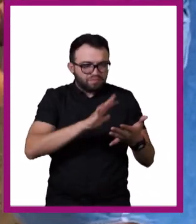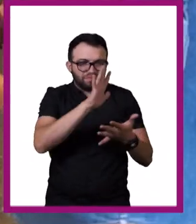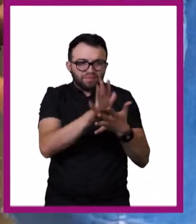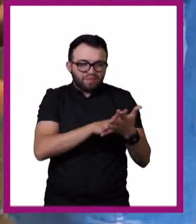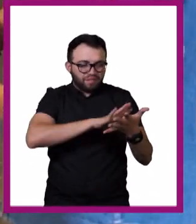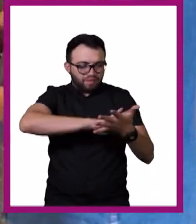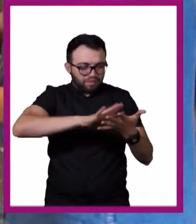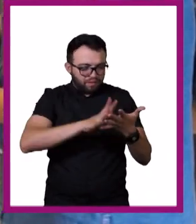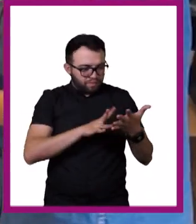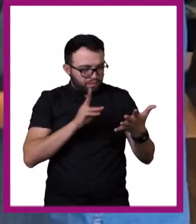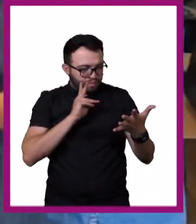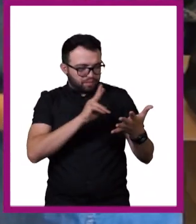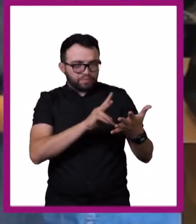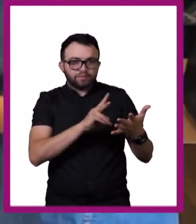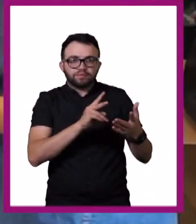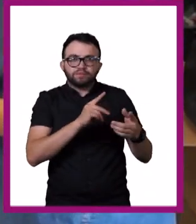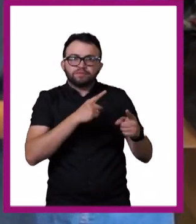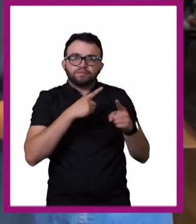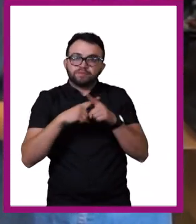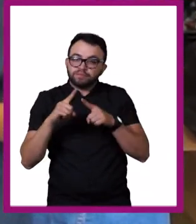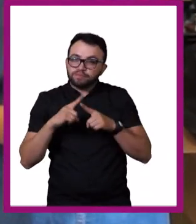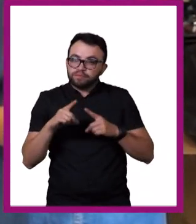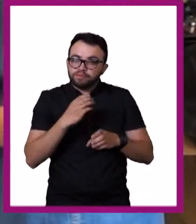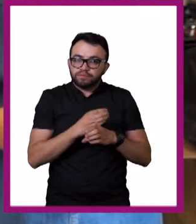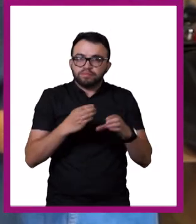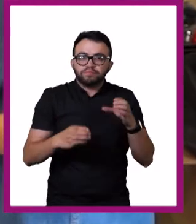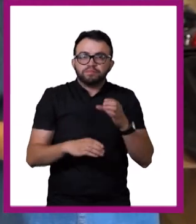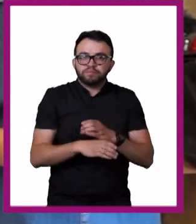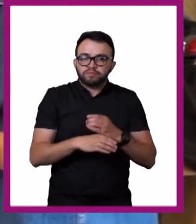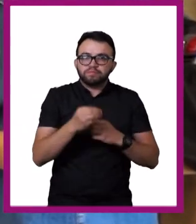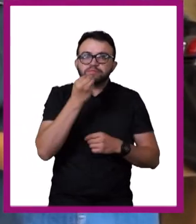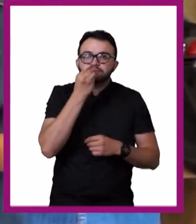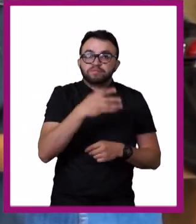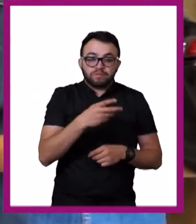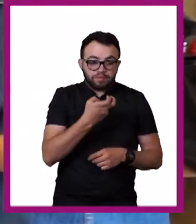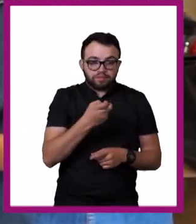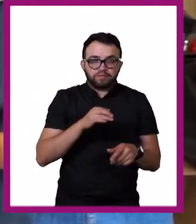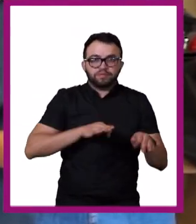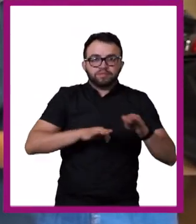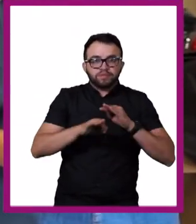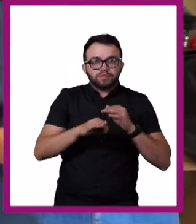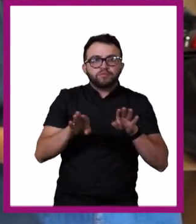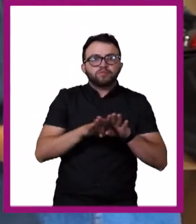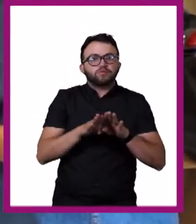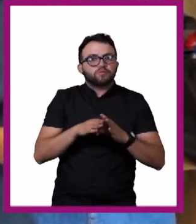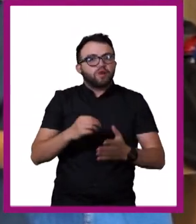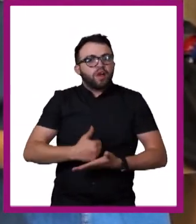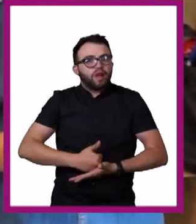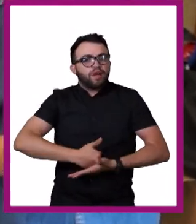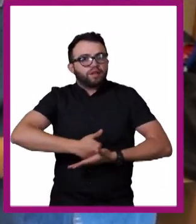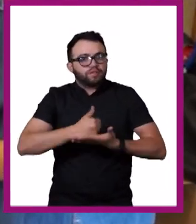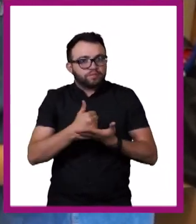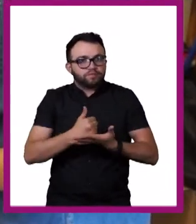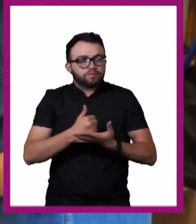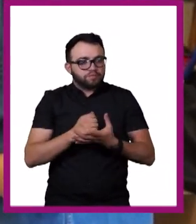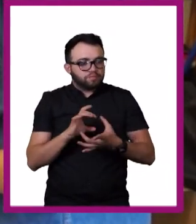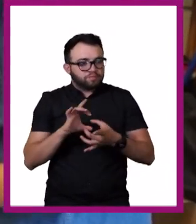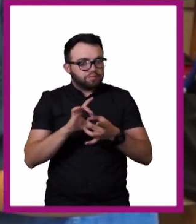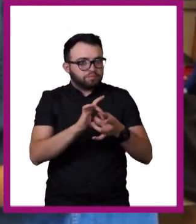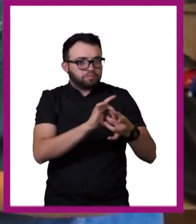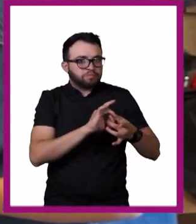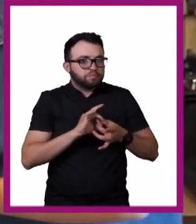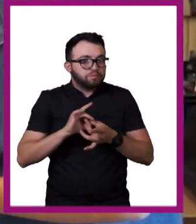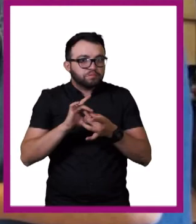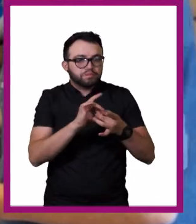involucrarte, esto va tomando otras dimensiones y, Sí. y el mismo trabajo te va llevando de la mano. Ok. Eso es lo interesante